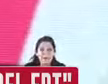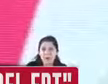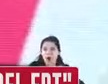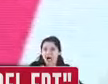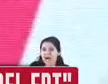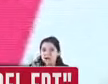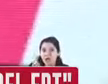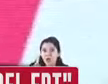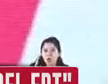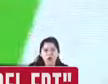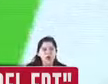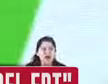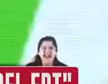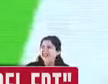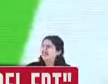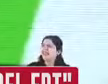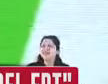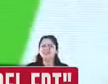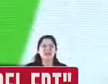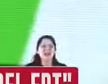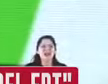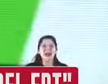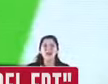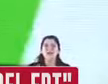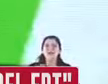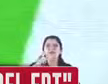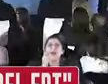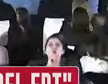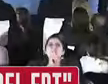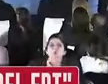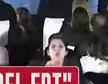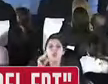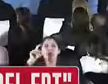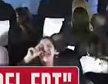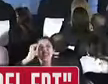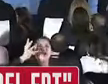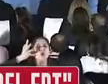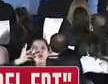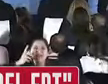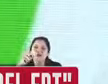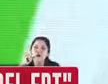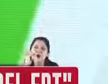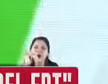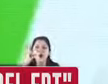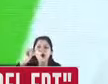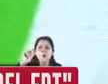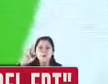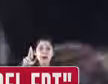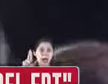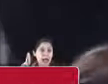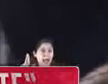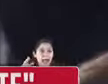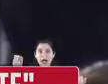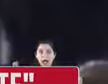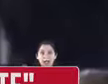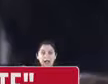puesto como la punta de hueso lumbar escuchen esto escuchen esto por favor